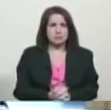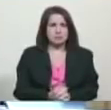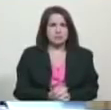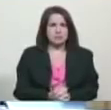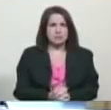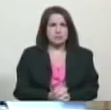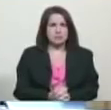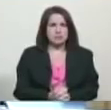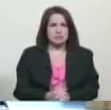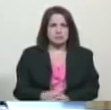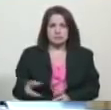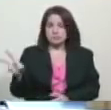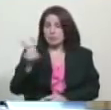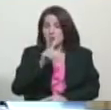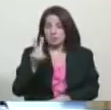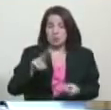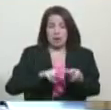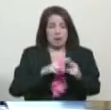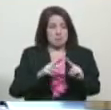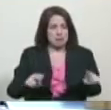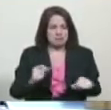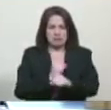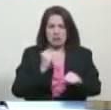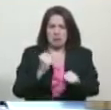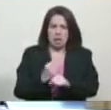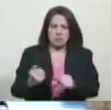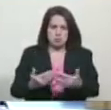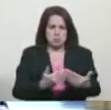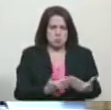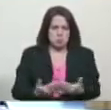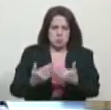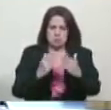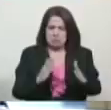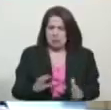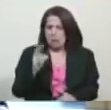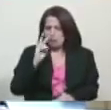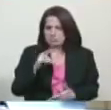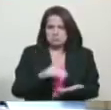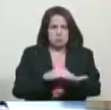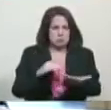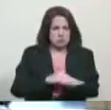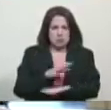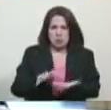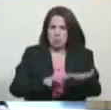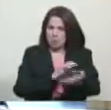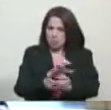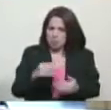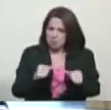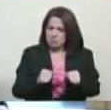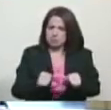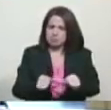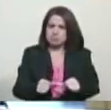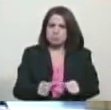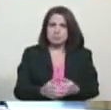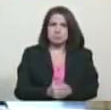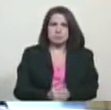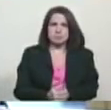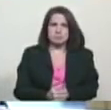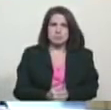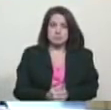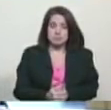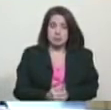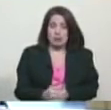Venezuela está en paz, trabajando, estudiando, enfrentando sus asuntos, sus problemas. Esa es la verdad. Y el